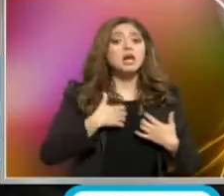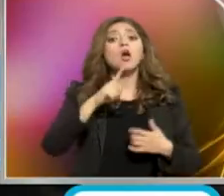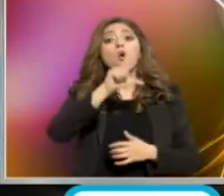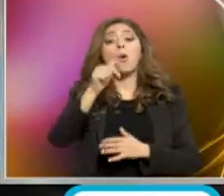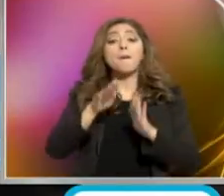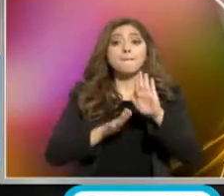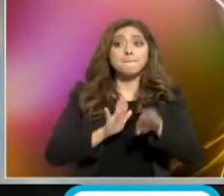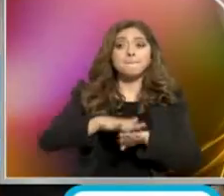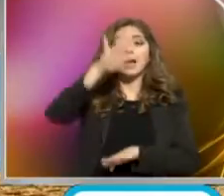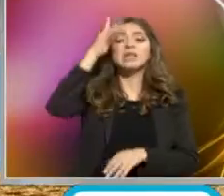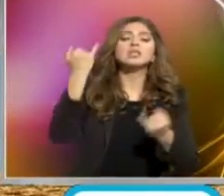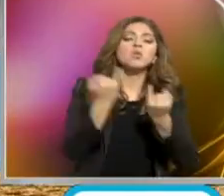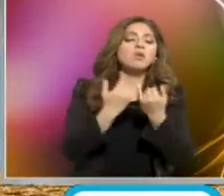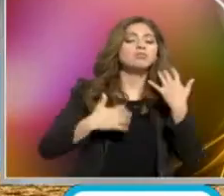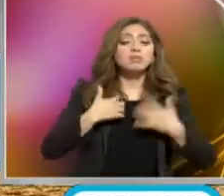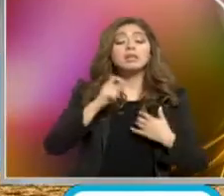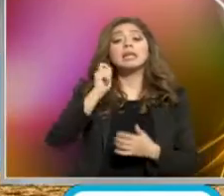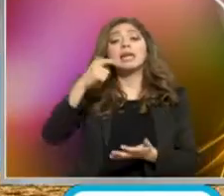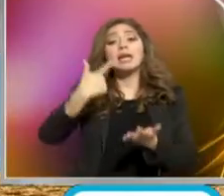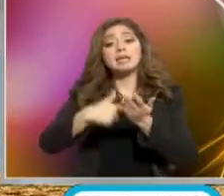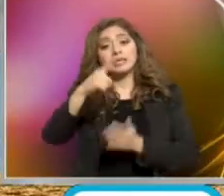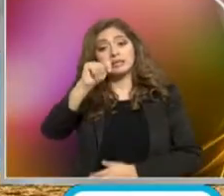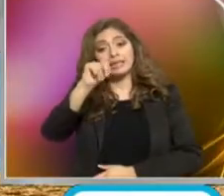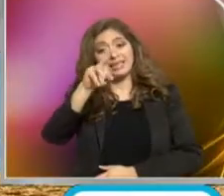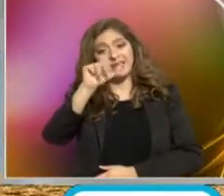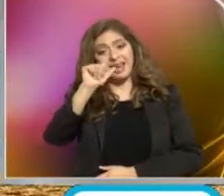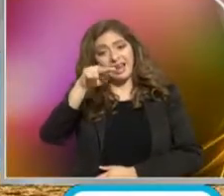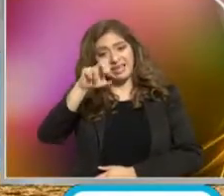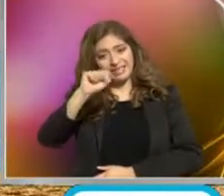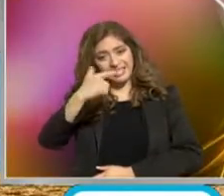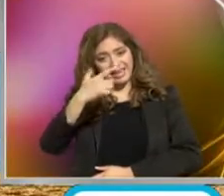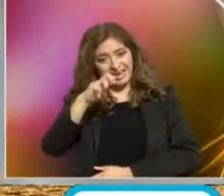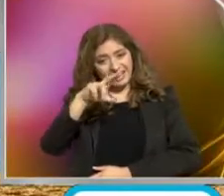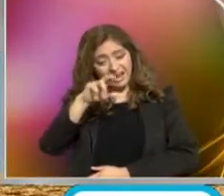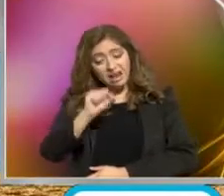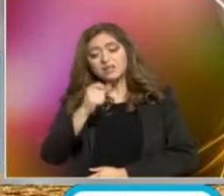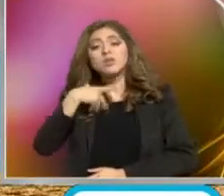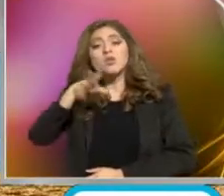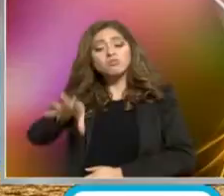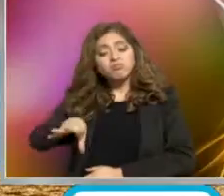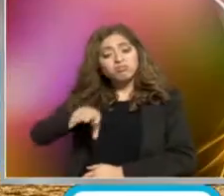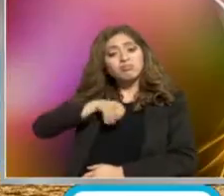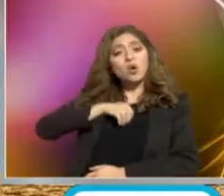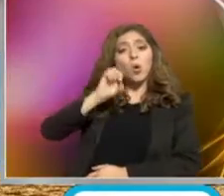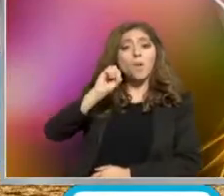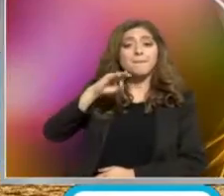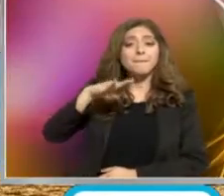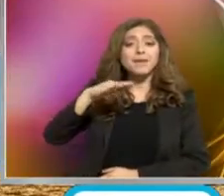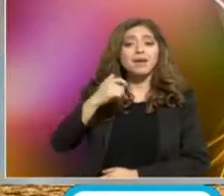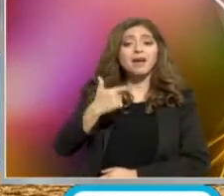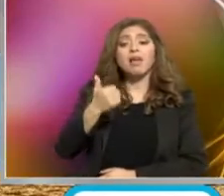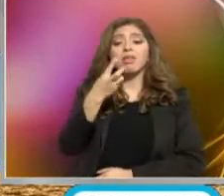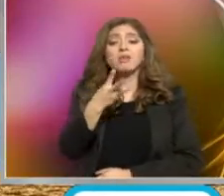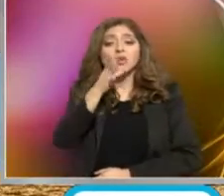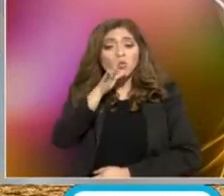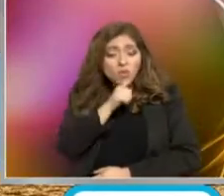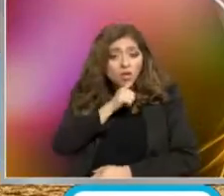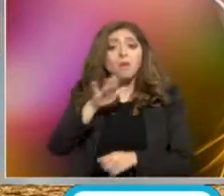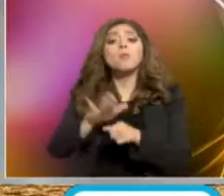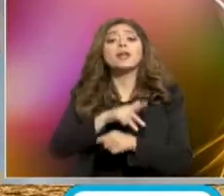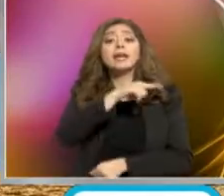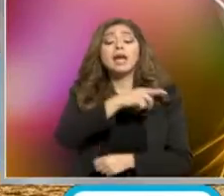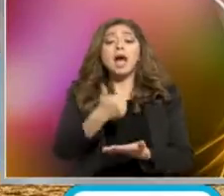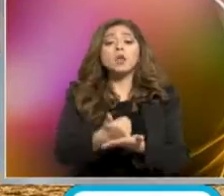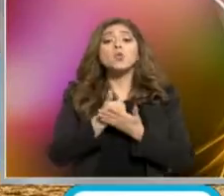no van a permitir que asimilemos bien los omega 3, porque los omega 3 también nos ayudan a liberar serotonina, como por ejemplo